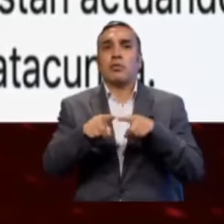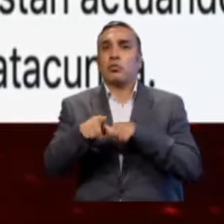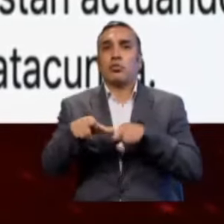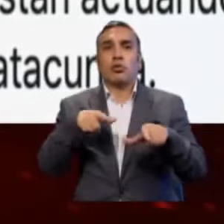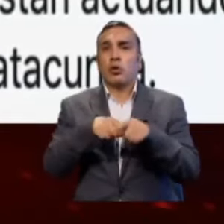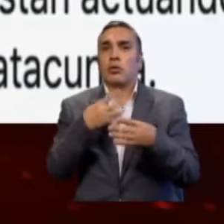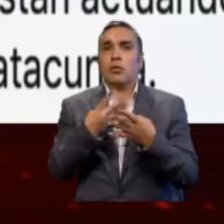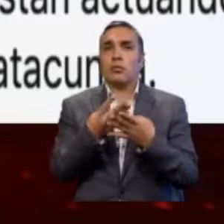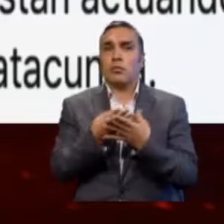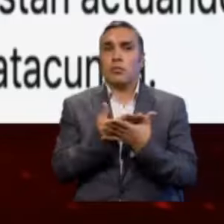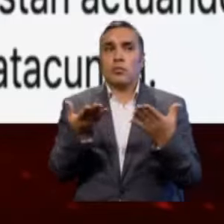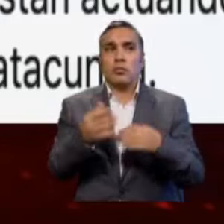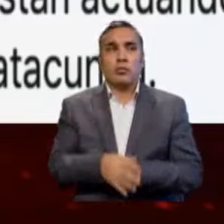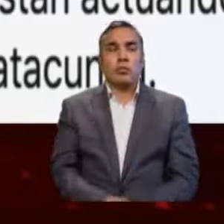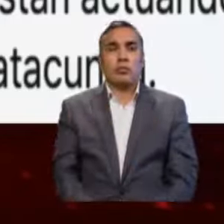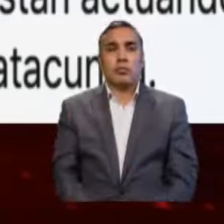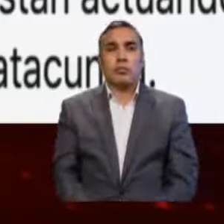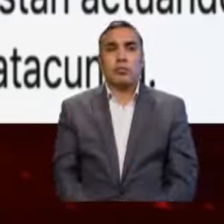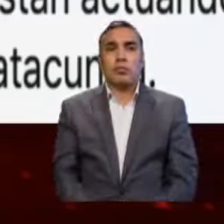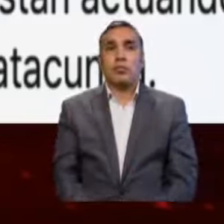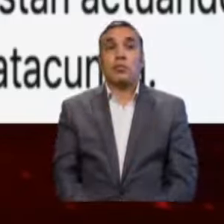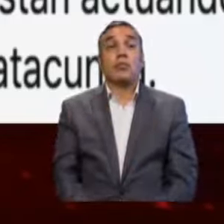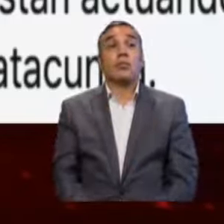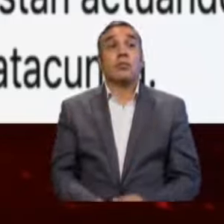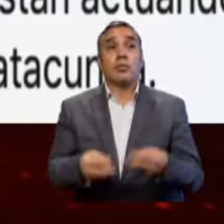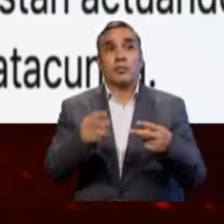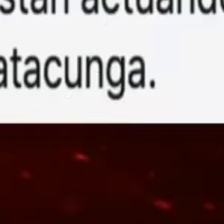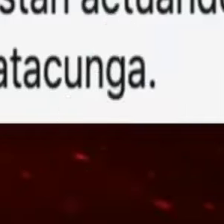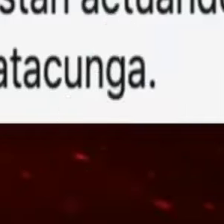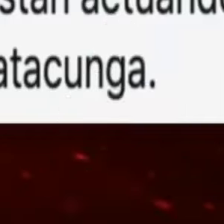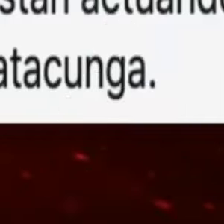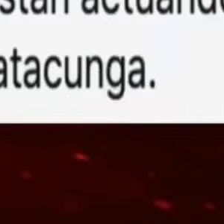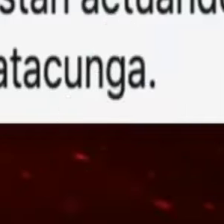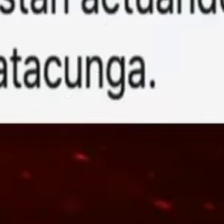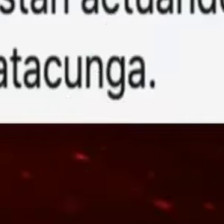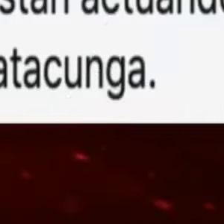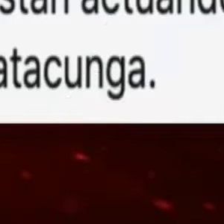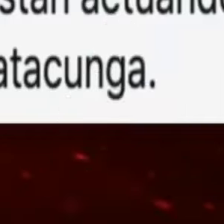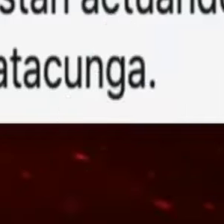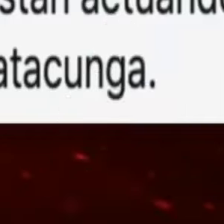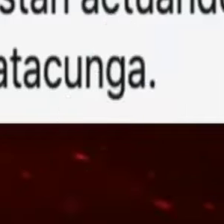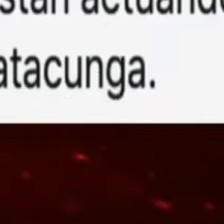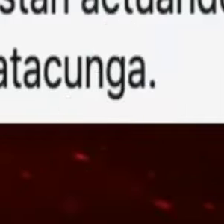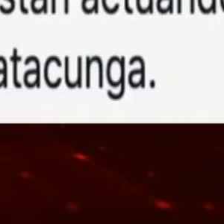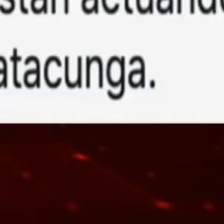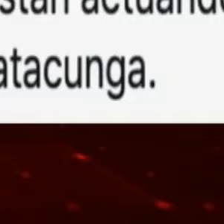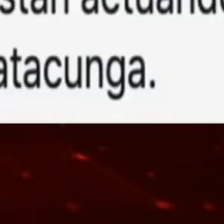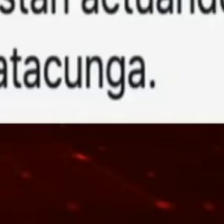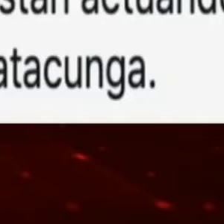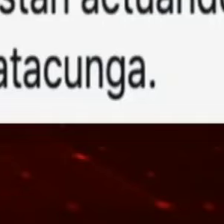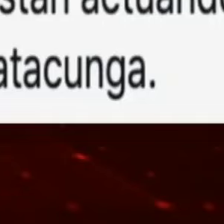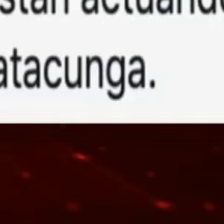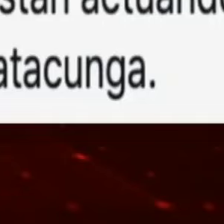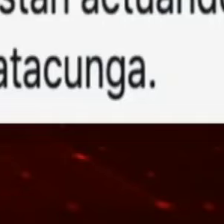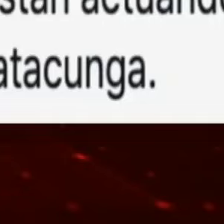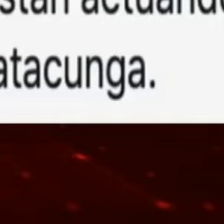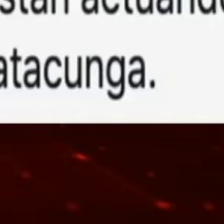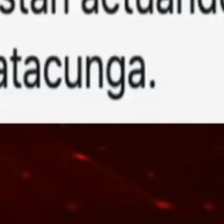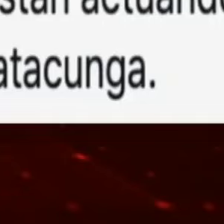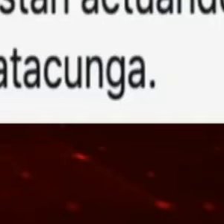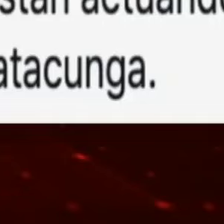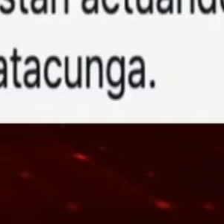centros penitenciarios del país. Él dice que la Policía del Ecuador, en coordinación ya con el ministro de Gobierno, están